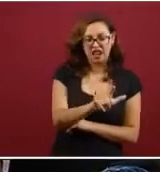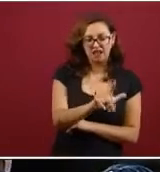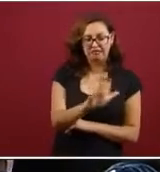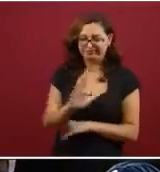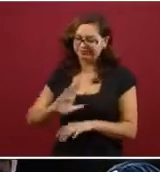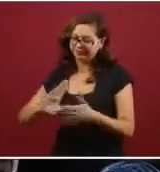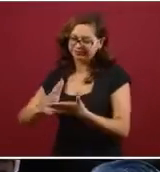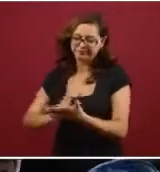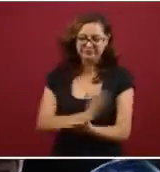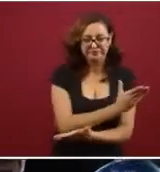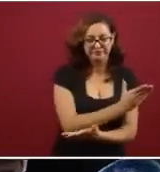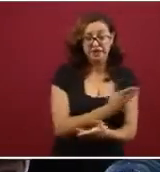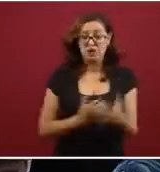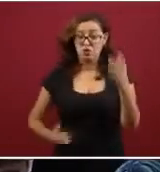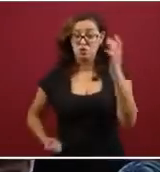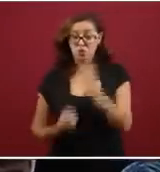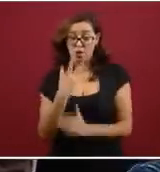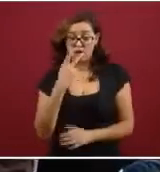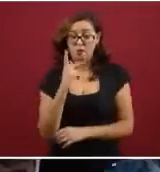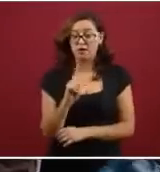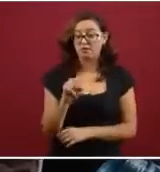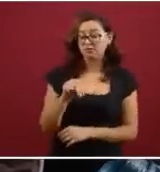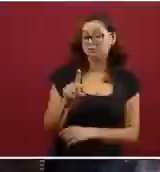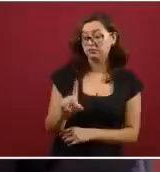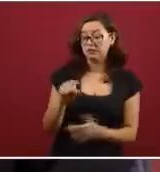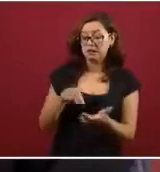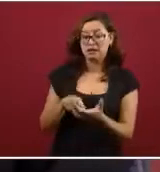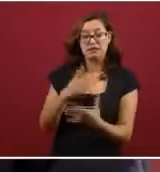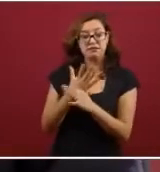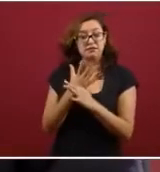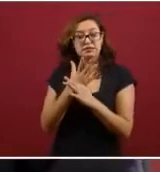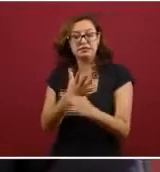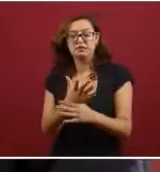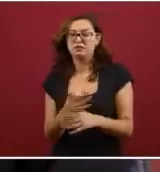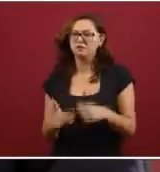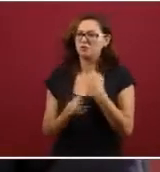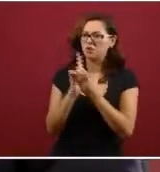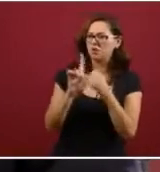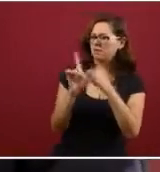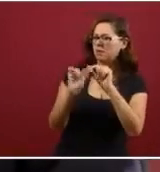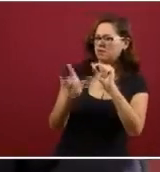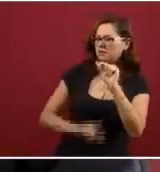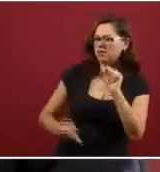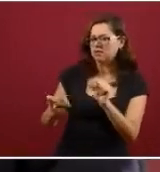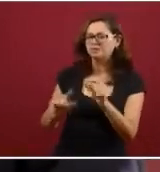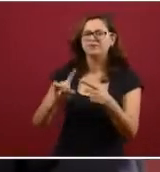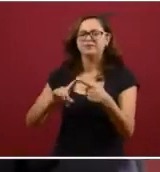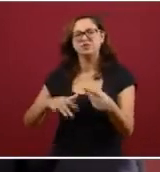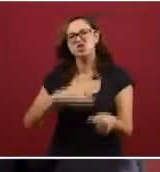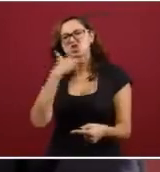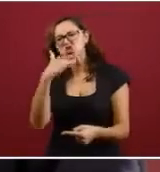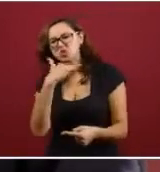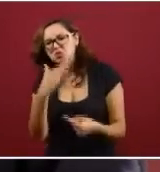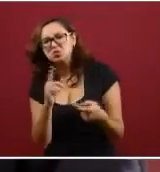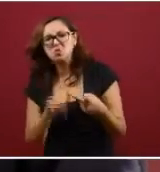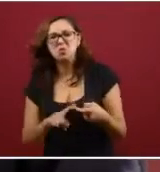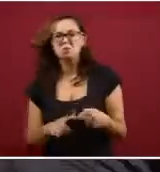la corrupción, con la impunidad, se habla del saqueo a la nación,